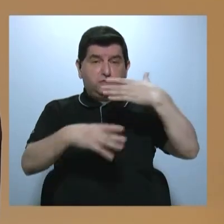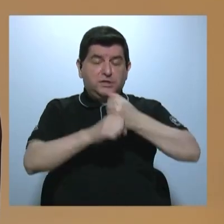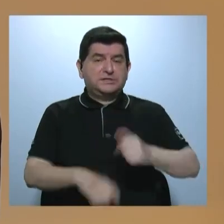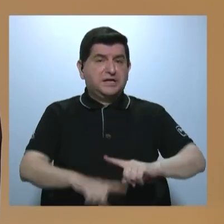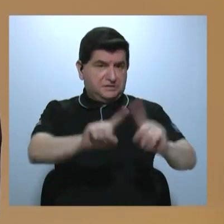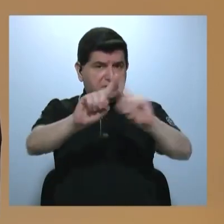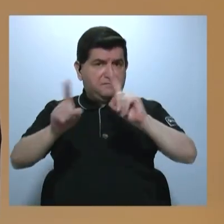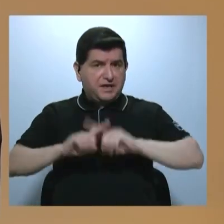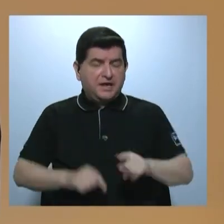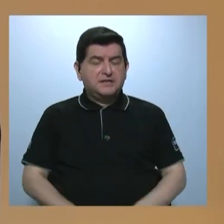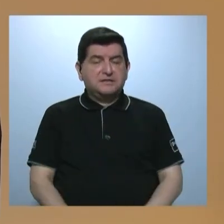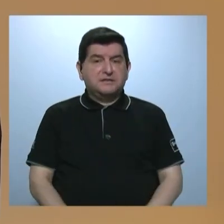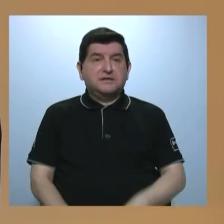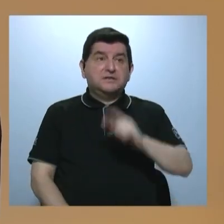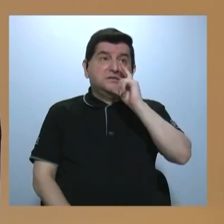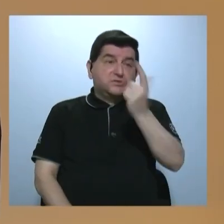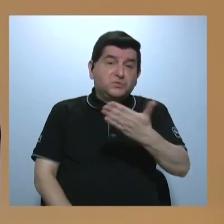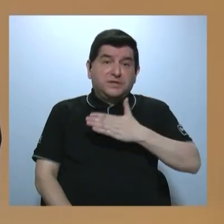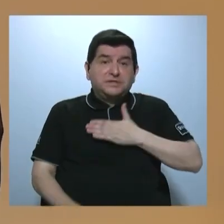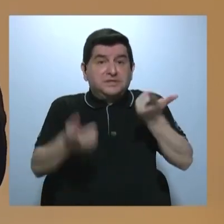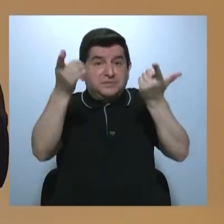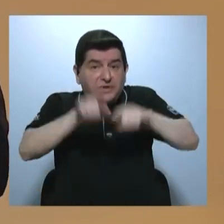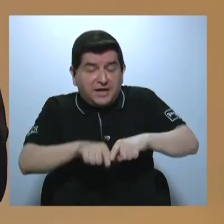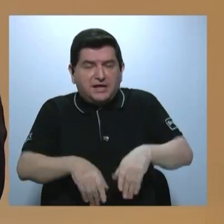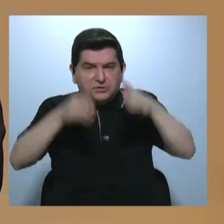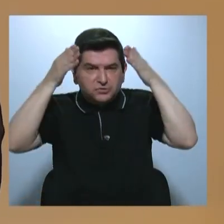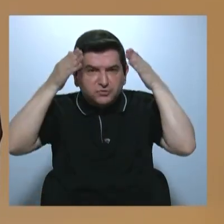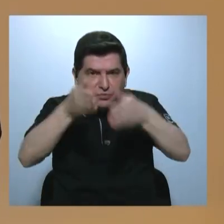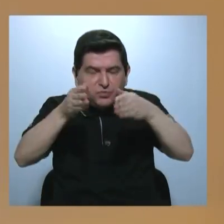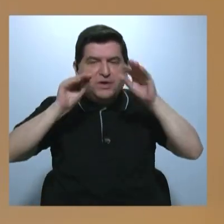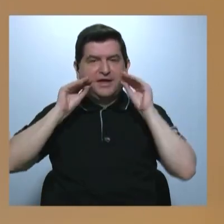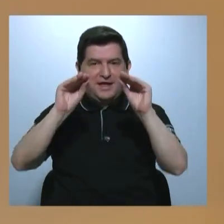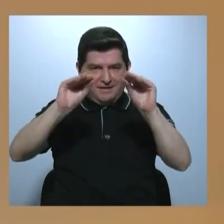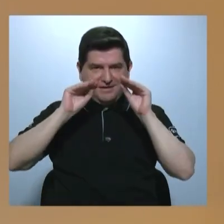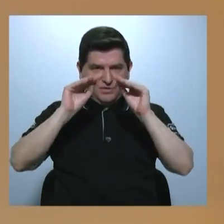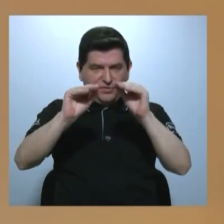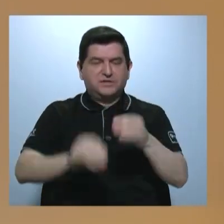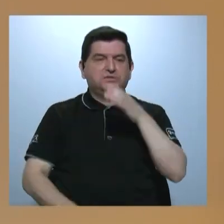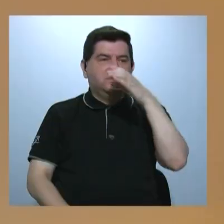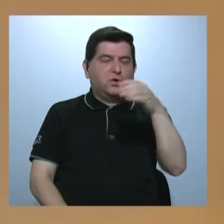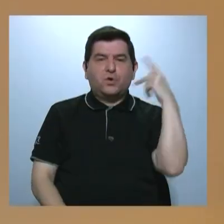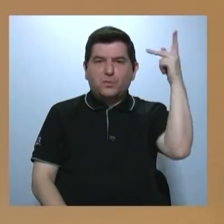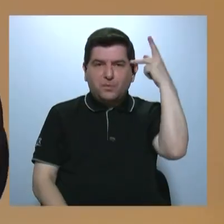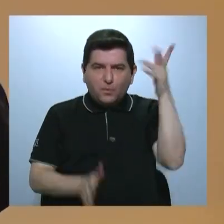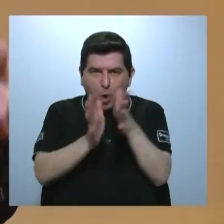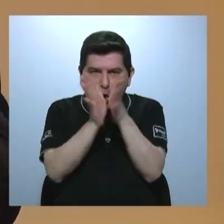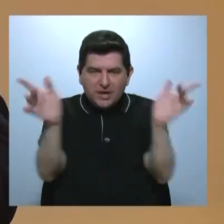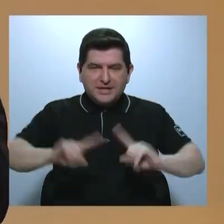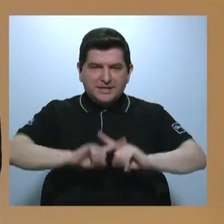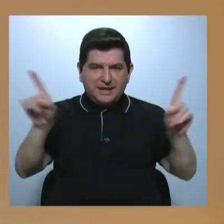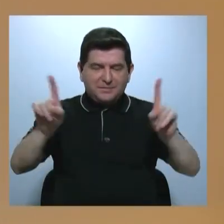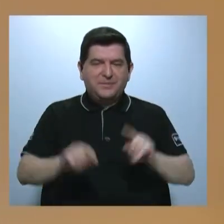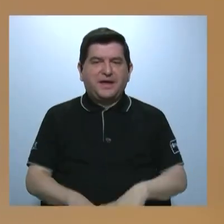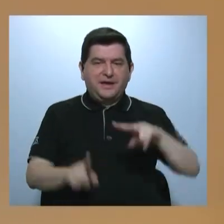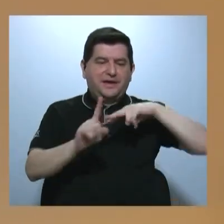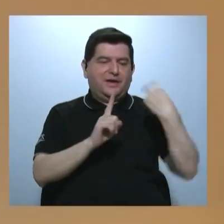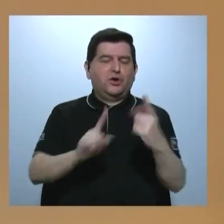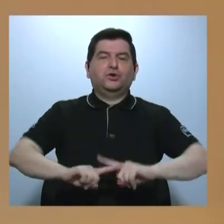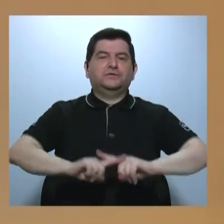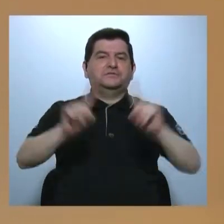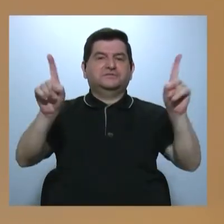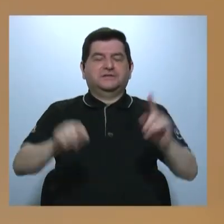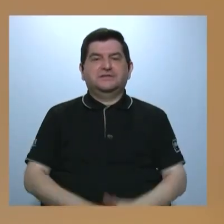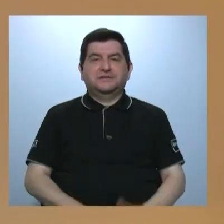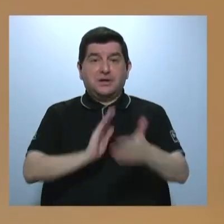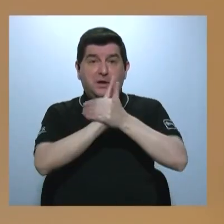tenido la fortuna, en mi caso, de que han podido enfocarse en materia de educación para recomendar política pública, pero desde otras aristas. Por ejemplo,